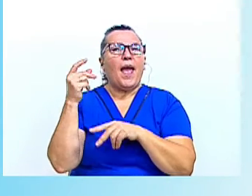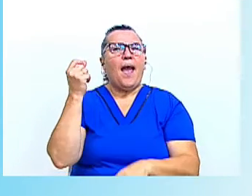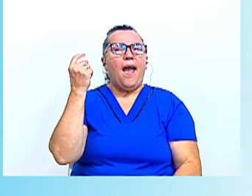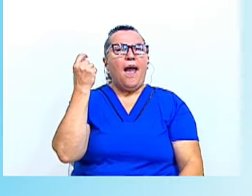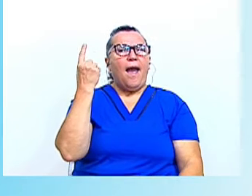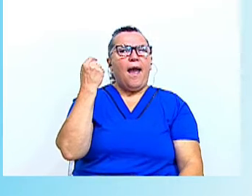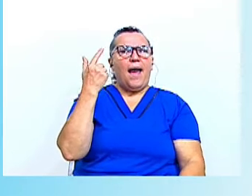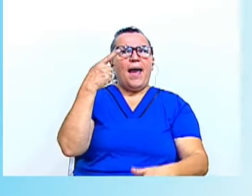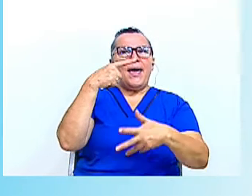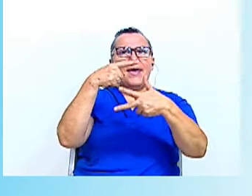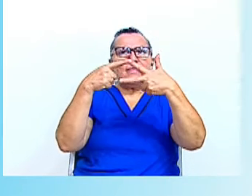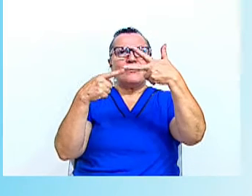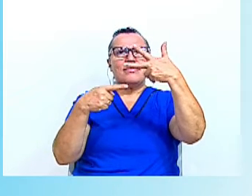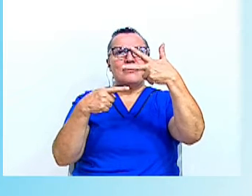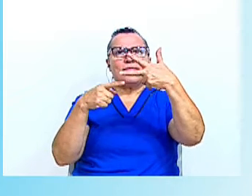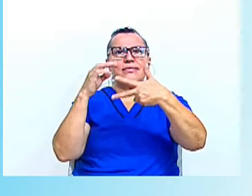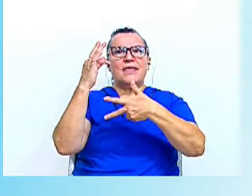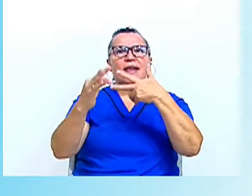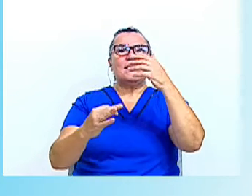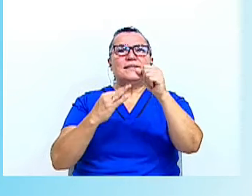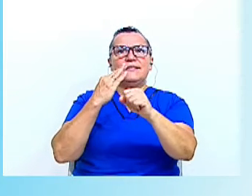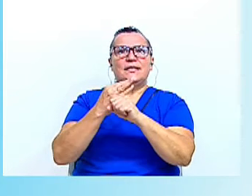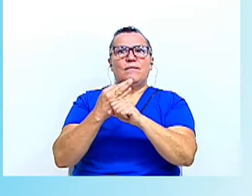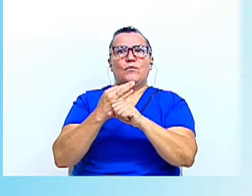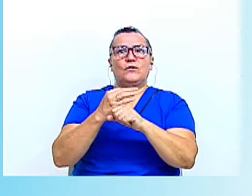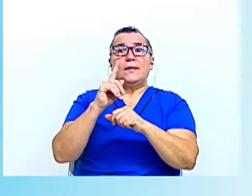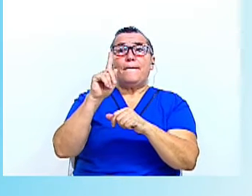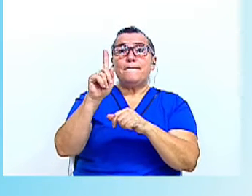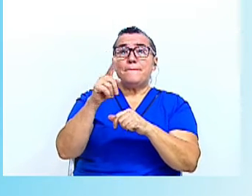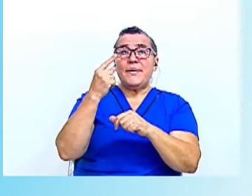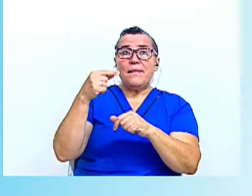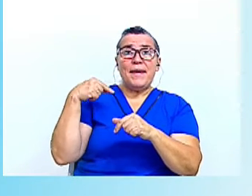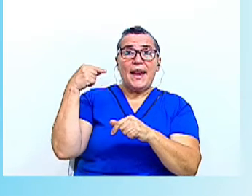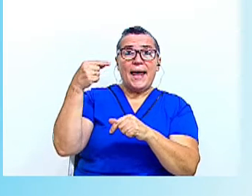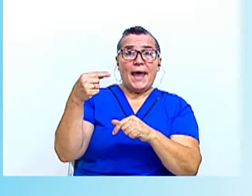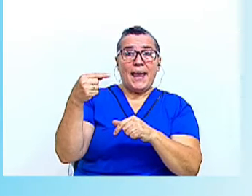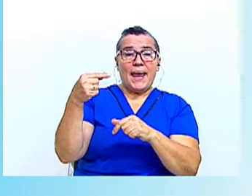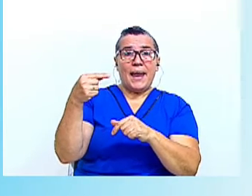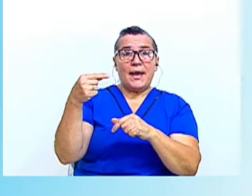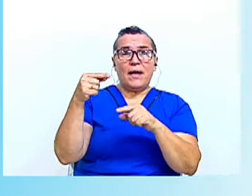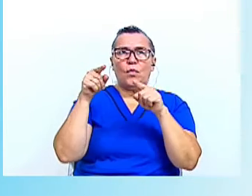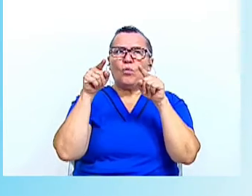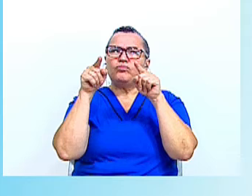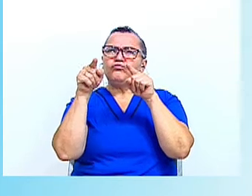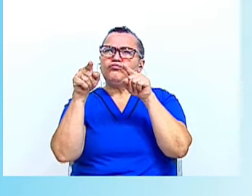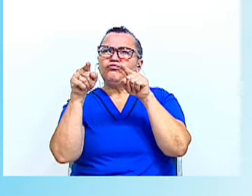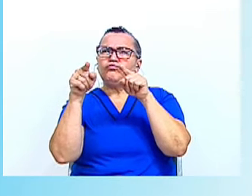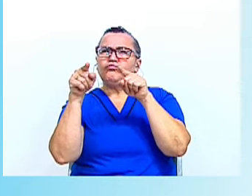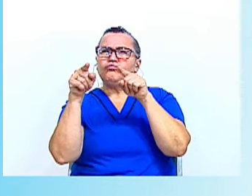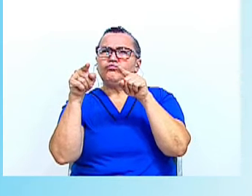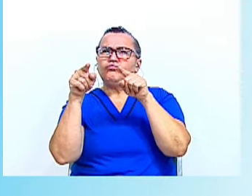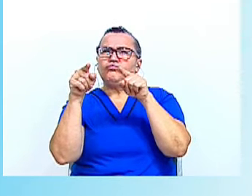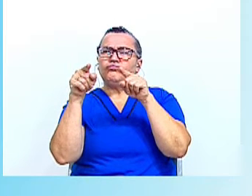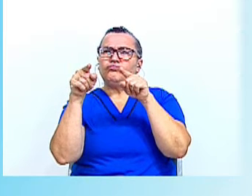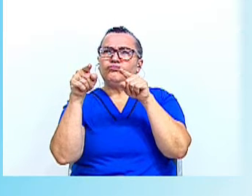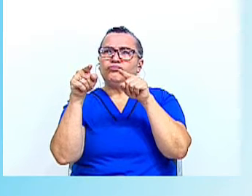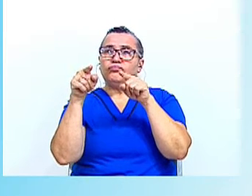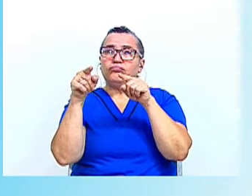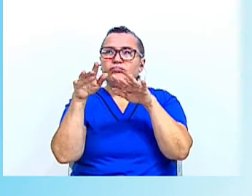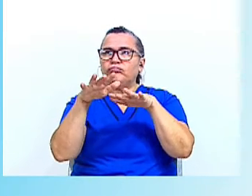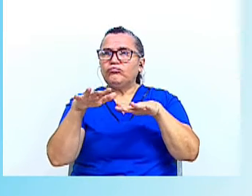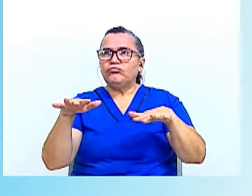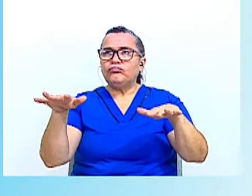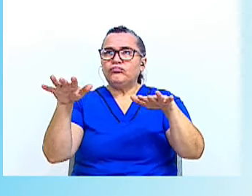que hay 3 tipos de palancas. La palanca de primer género vamos a encontrar en el medio